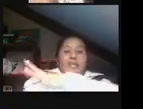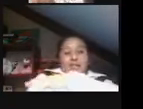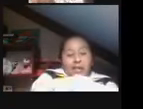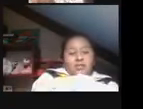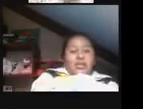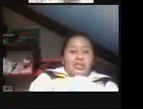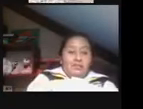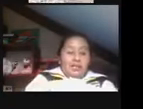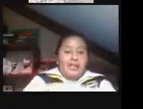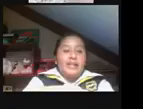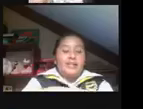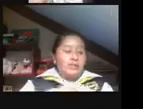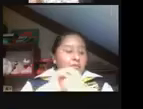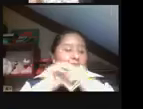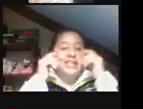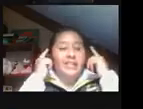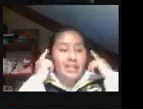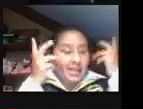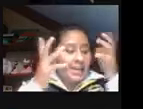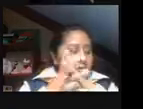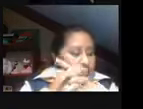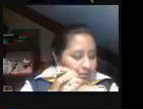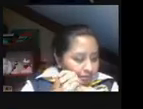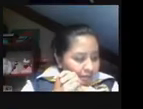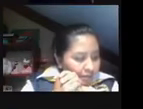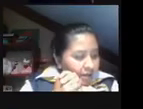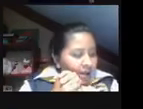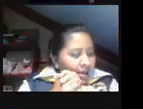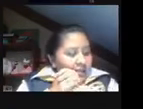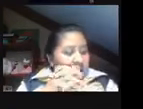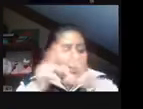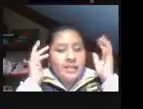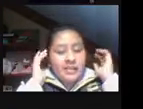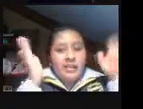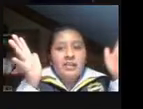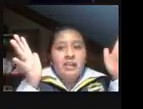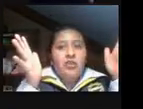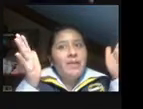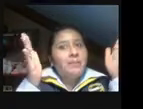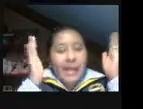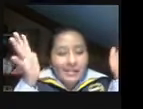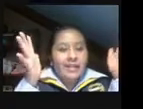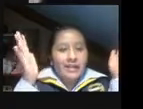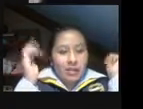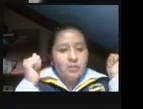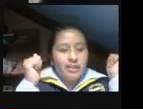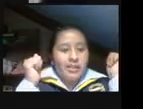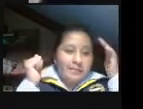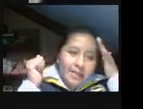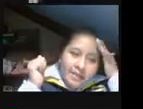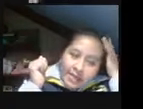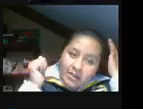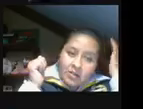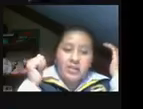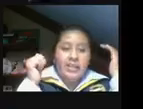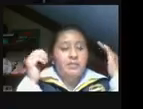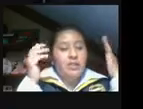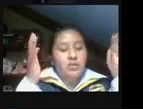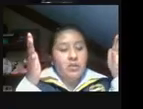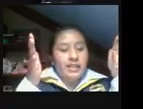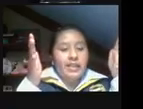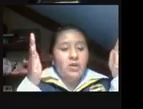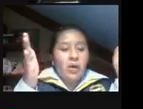van aprendiendo de esa manera, ¿no? Van reteniendo. También es de forma plástica que ellos pueden aprender, ¿no?